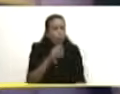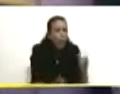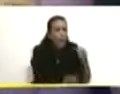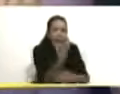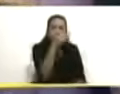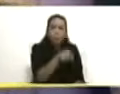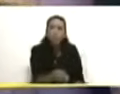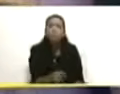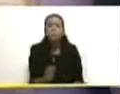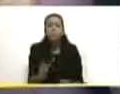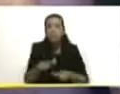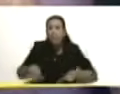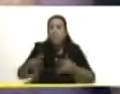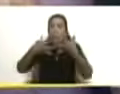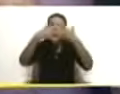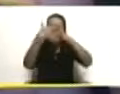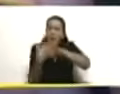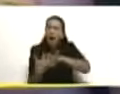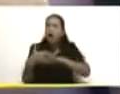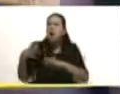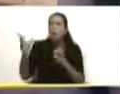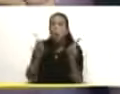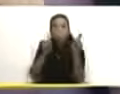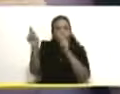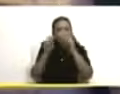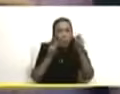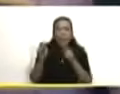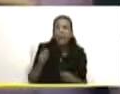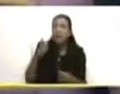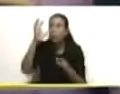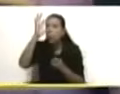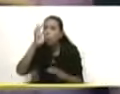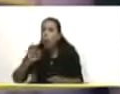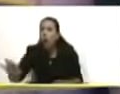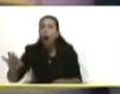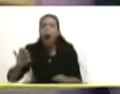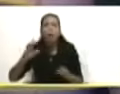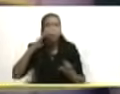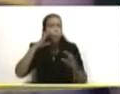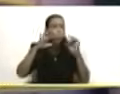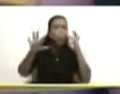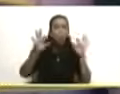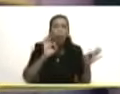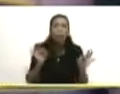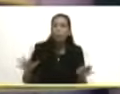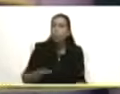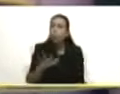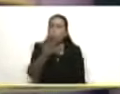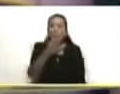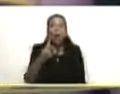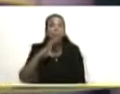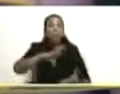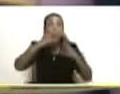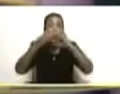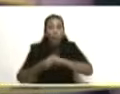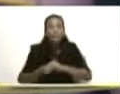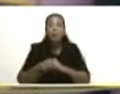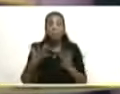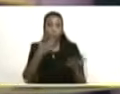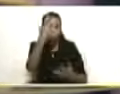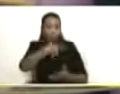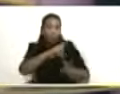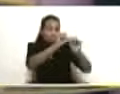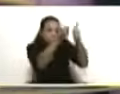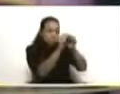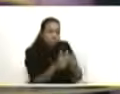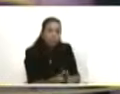puedan generar en nuestros barrios circuitos turísticos de miradores de la ciudad, pero que al mismo tiempo se combinen con expresiones